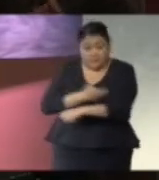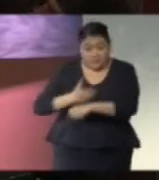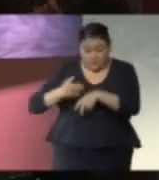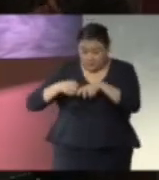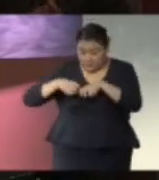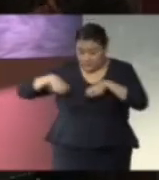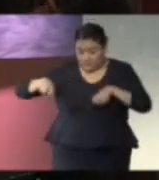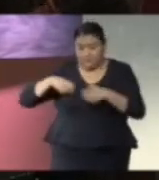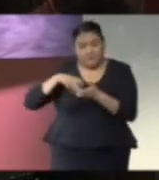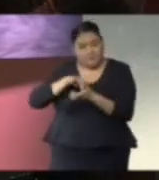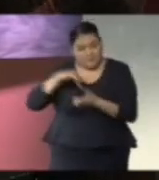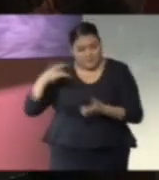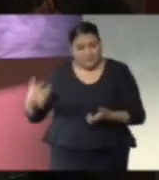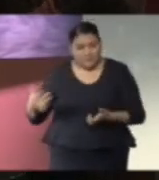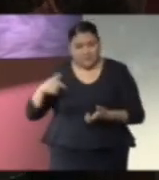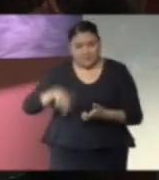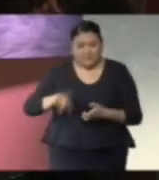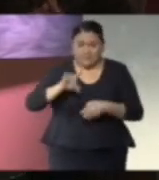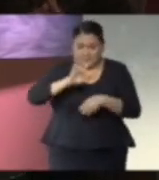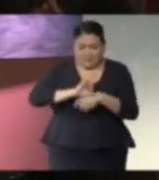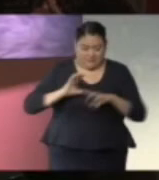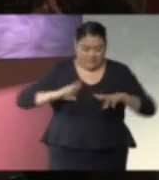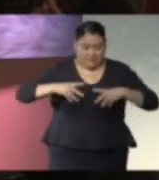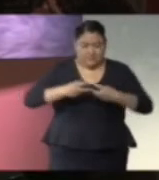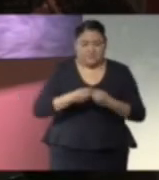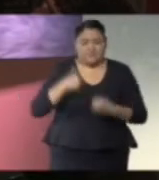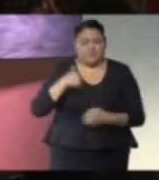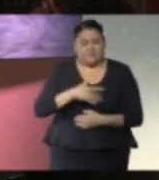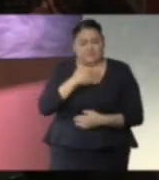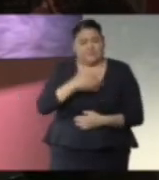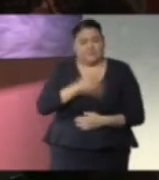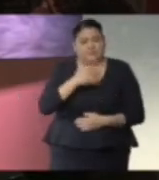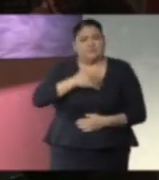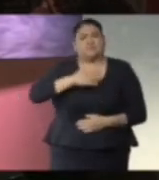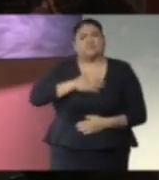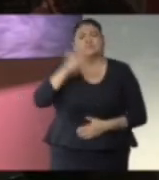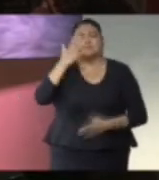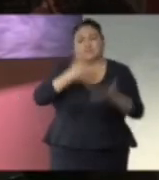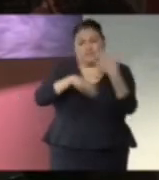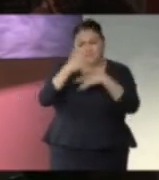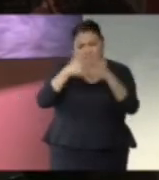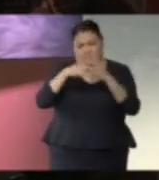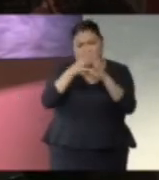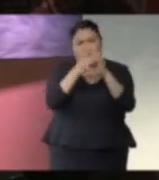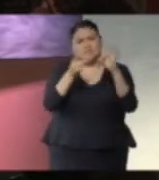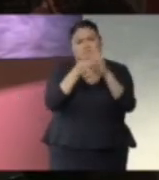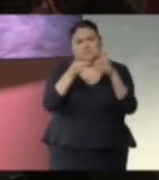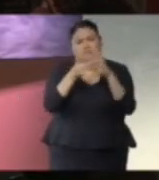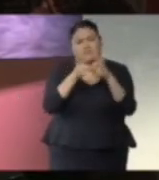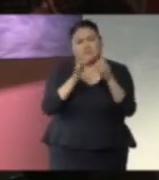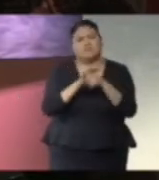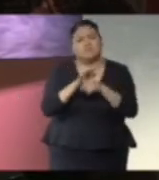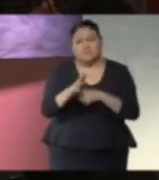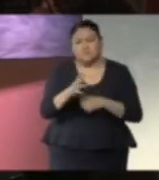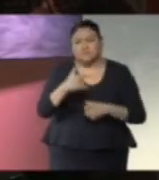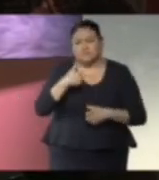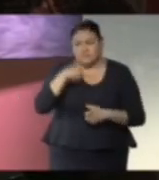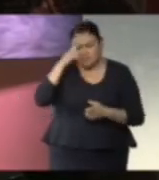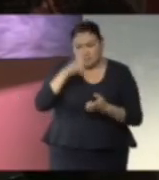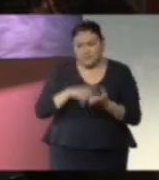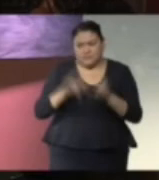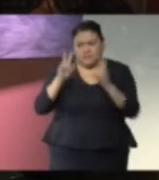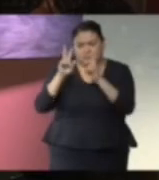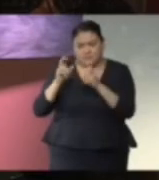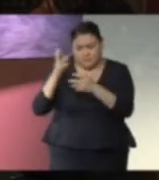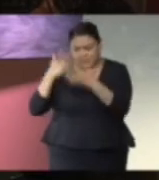aquí en esta mesa. Y bueno, mi participación creo que entra bastante bien después